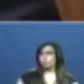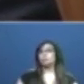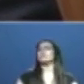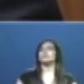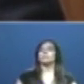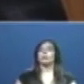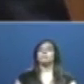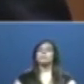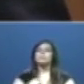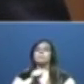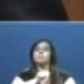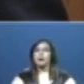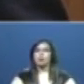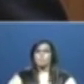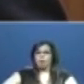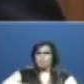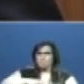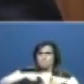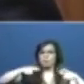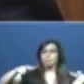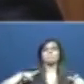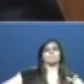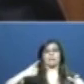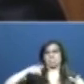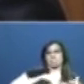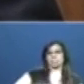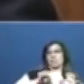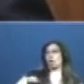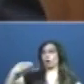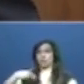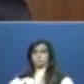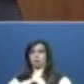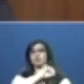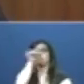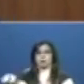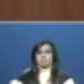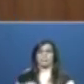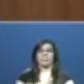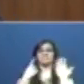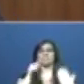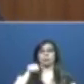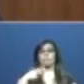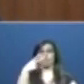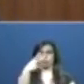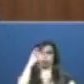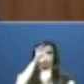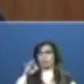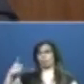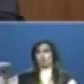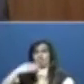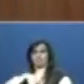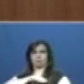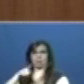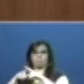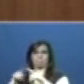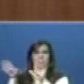ha sido mayor en Castilla y león que en la media nacional 16,2 por frente al 10%